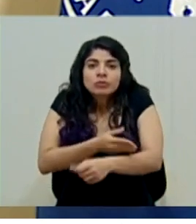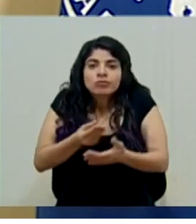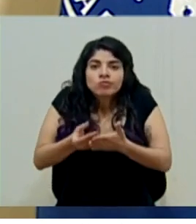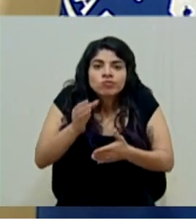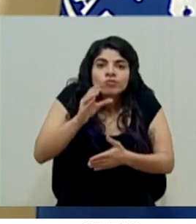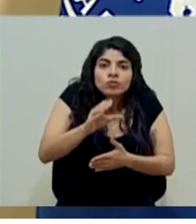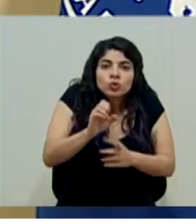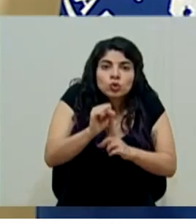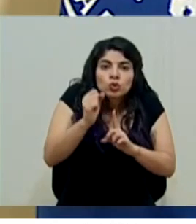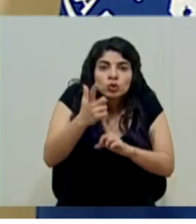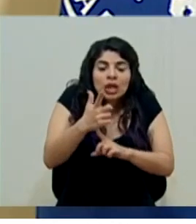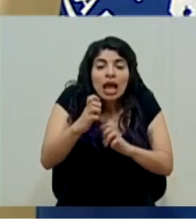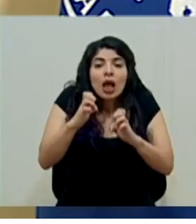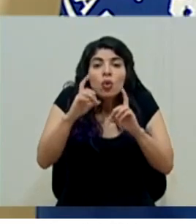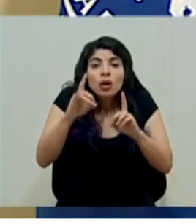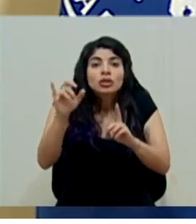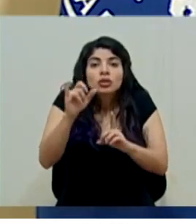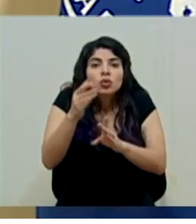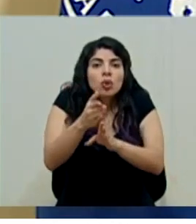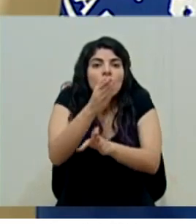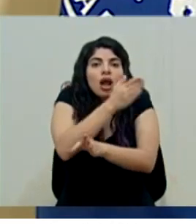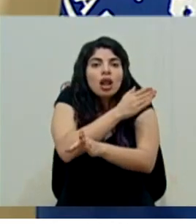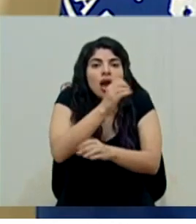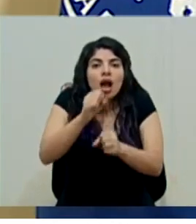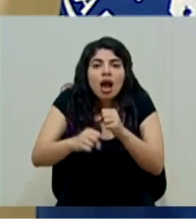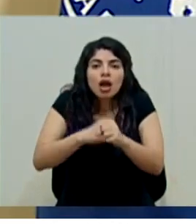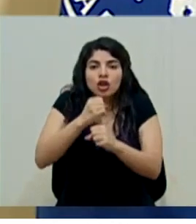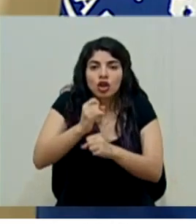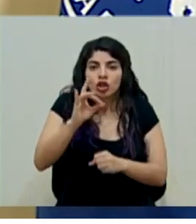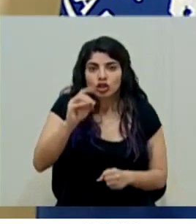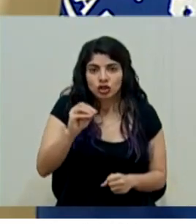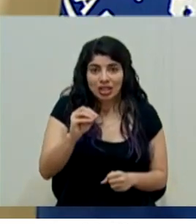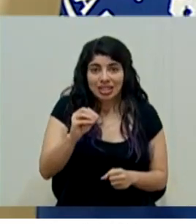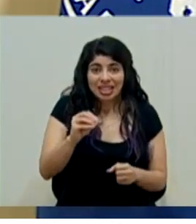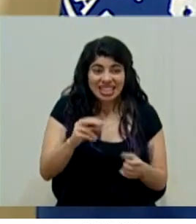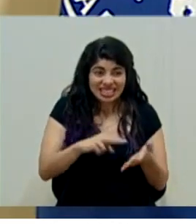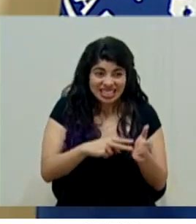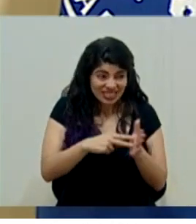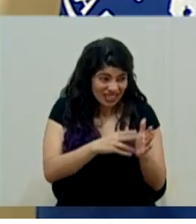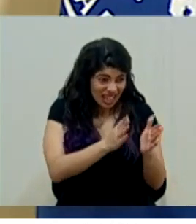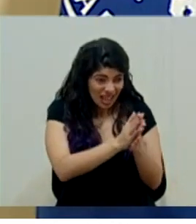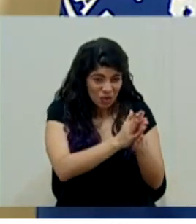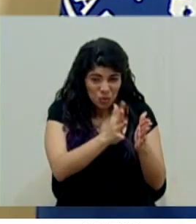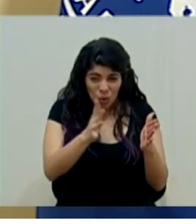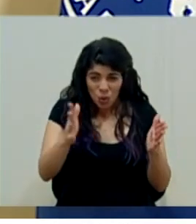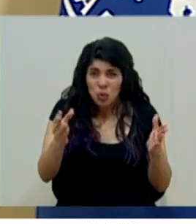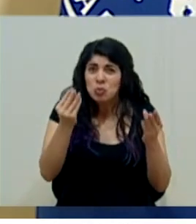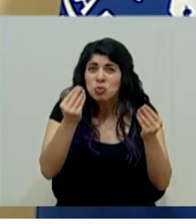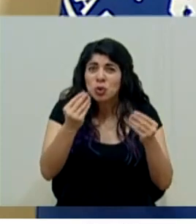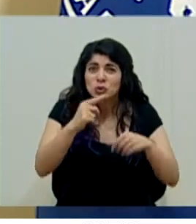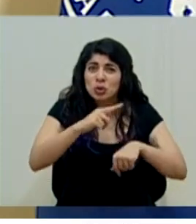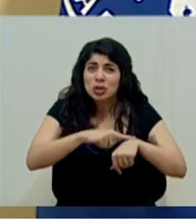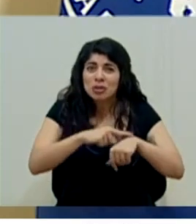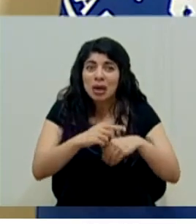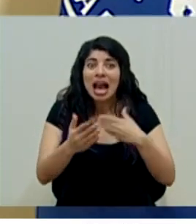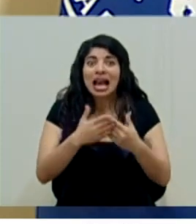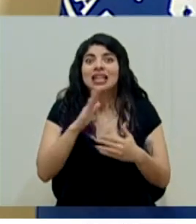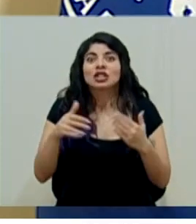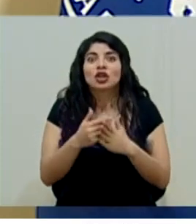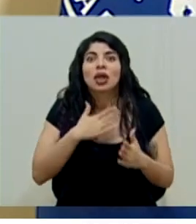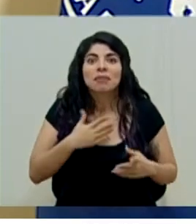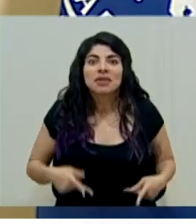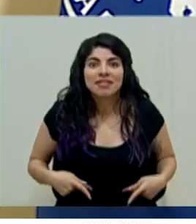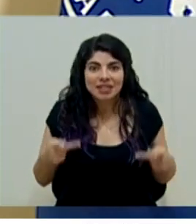social y educación que teníamos en la década de los 80. Nos tomó todo ese tiempo, casi todo mi tiempo de